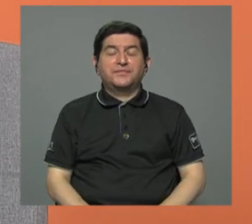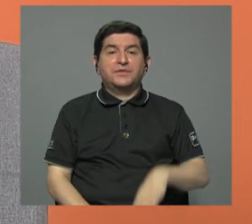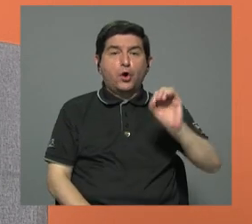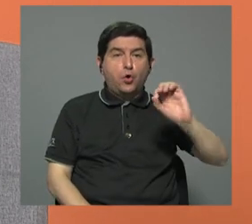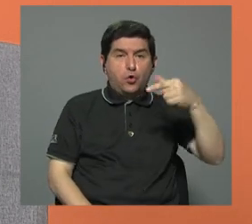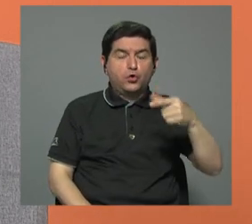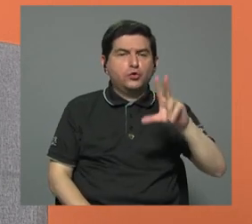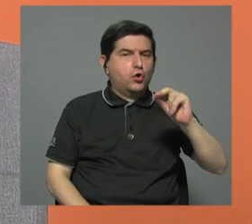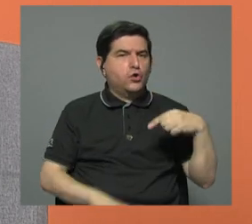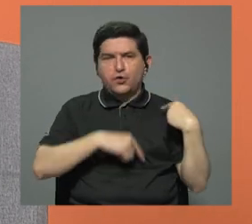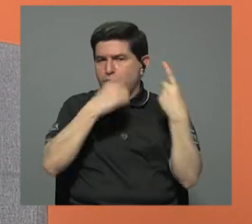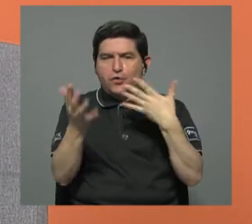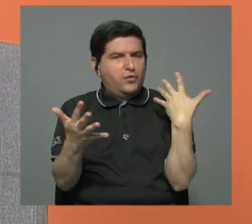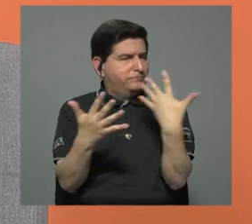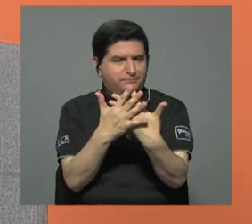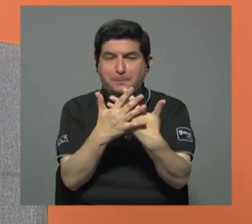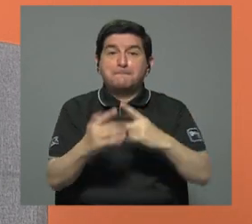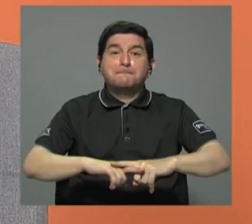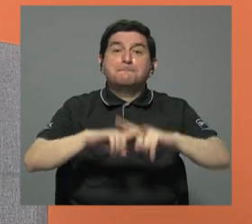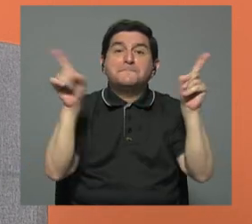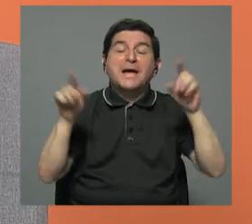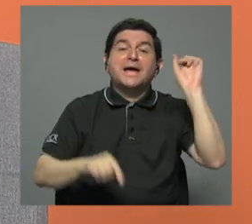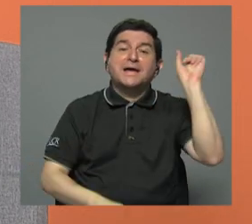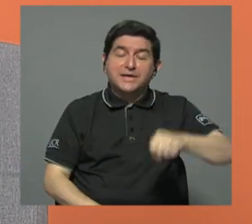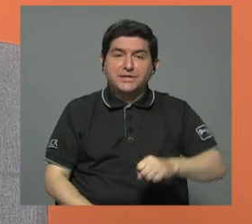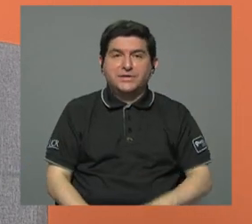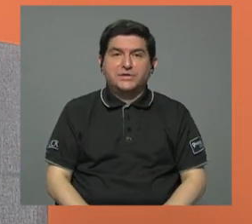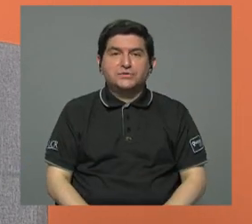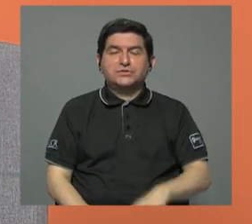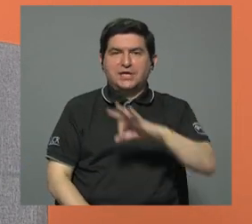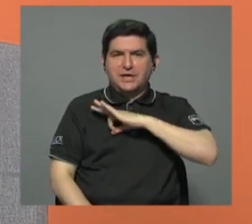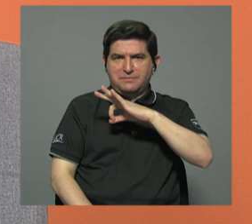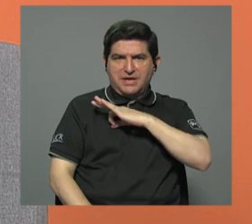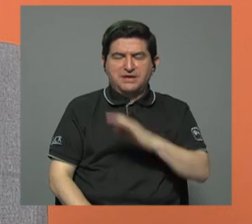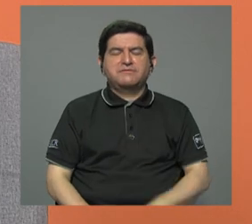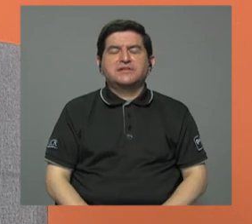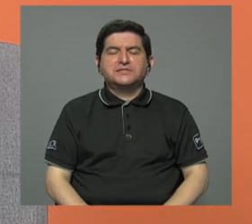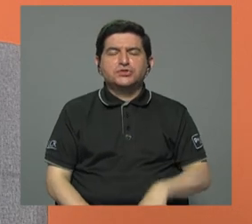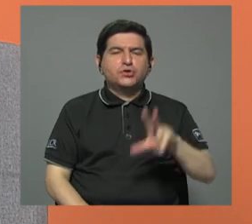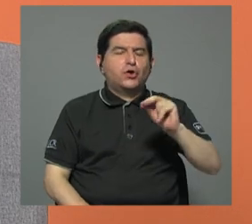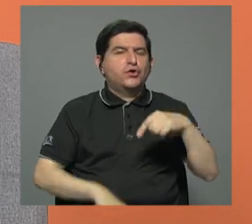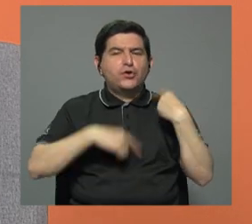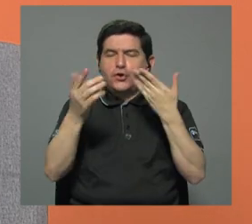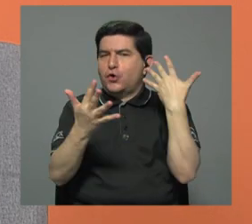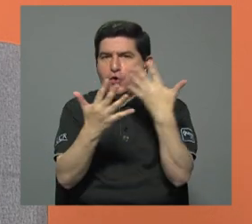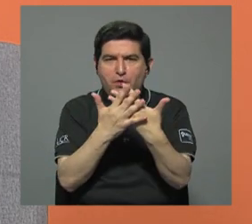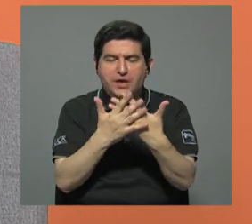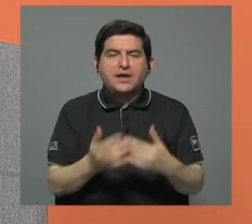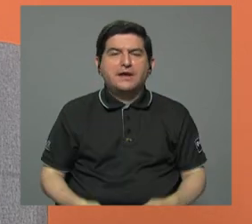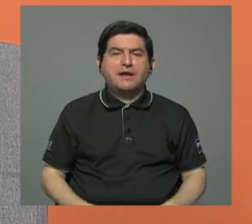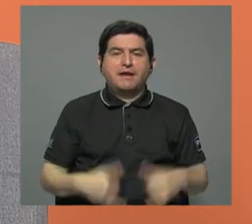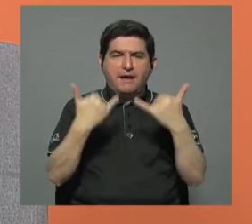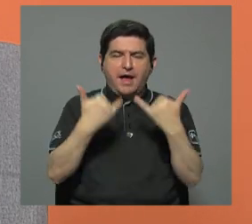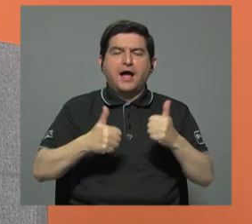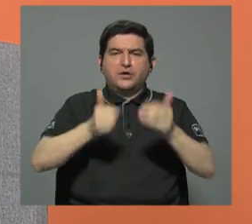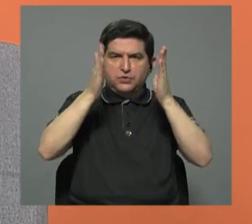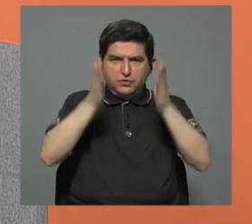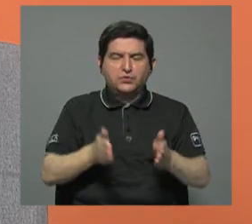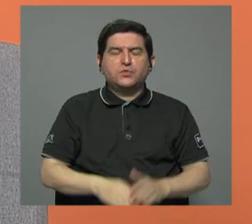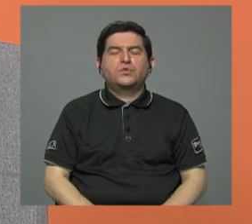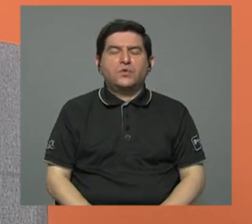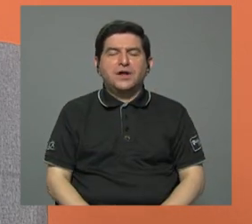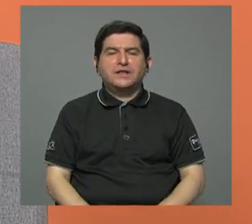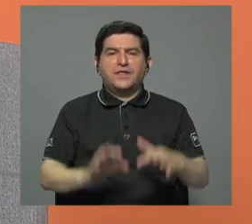iría a prisión, pero sí obtuvo el beneficio de ejecución condicional de la pena, y el actual candidato por el diputado